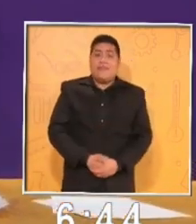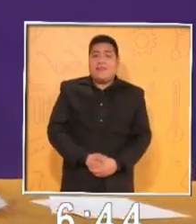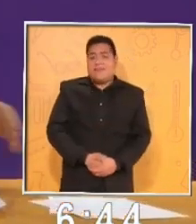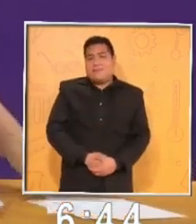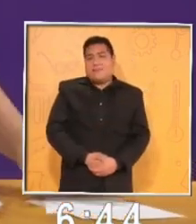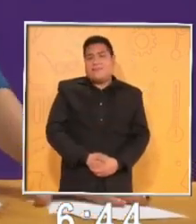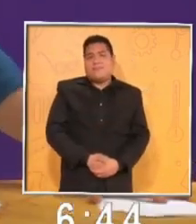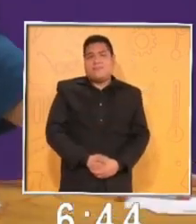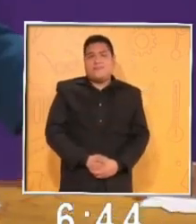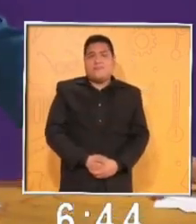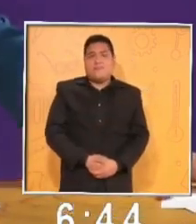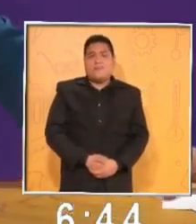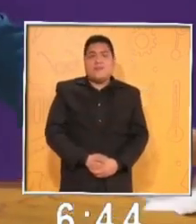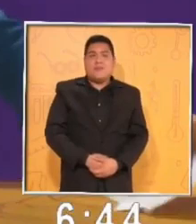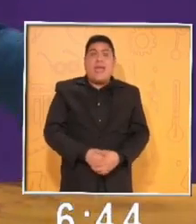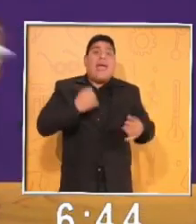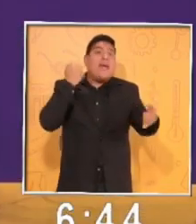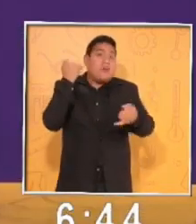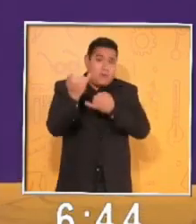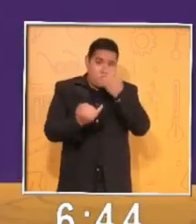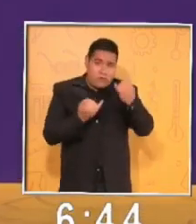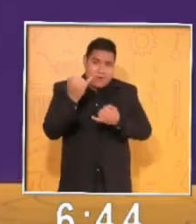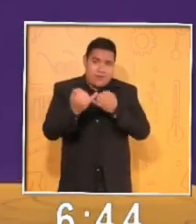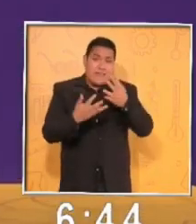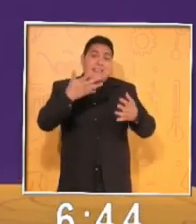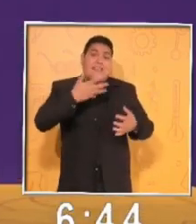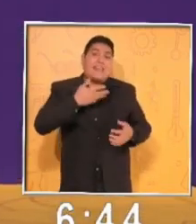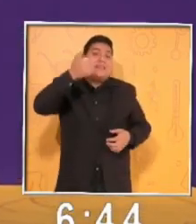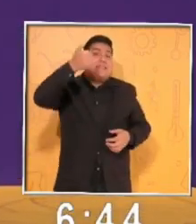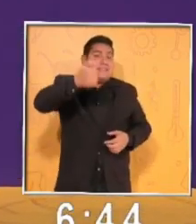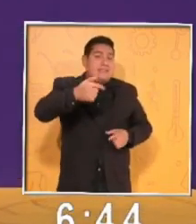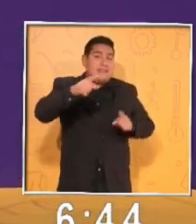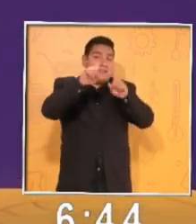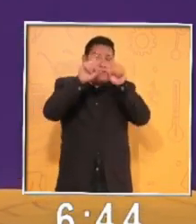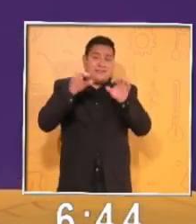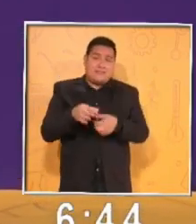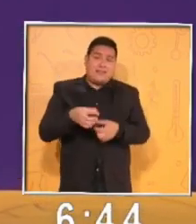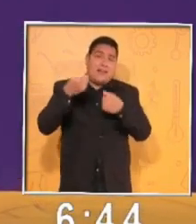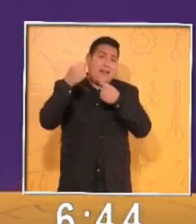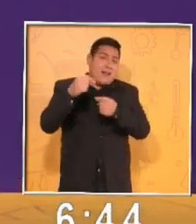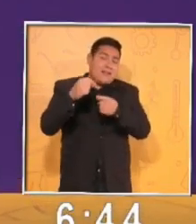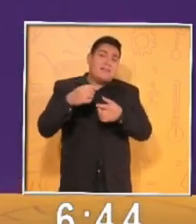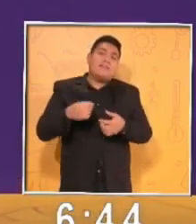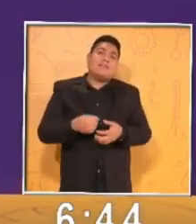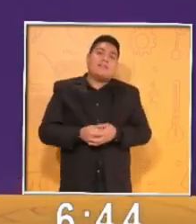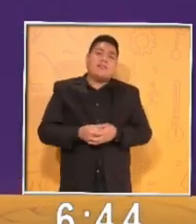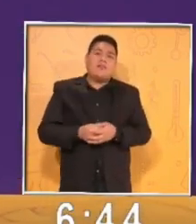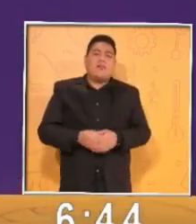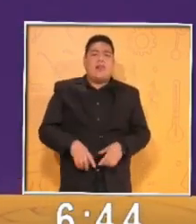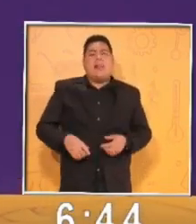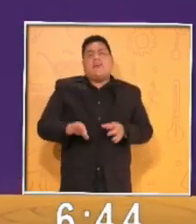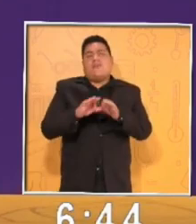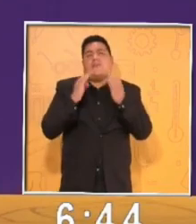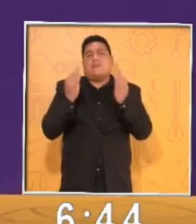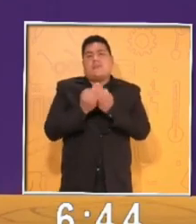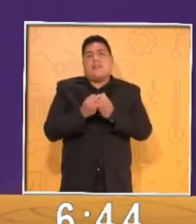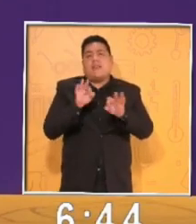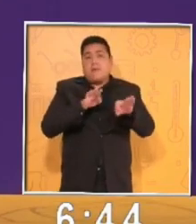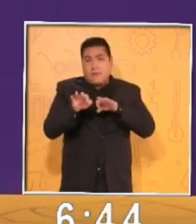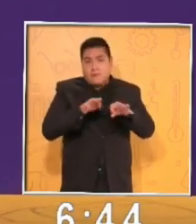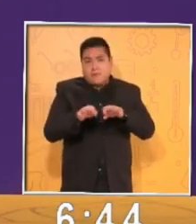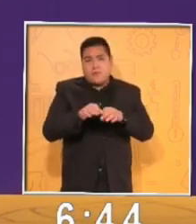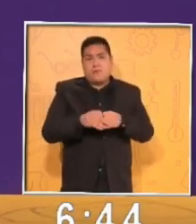Entonces, el juego trae 6 cartas con las 6 estrategias que ahorita manejamos. No dar los